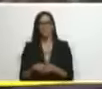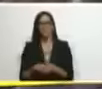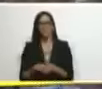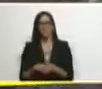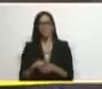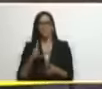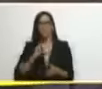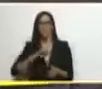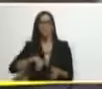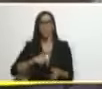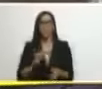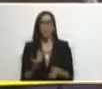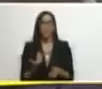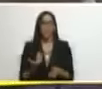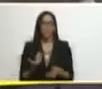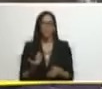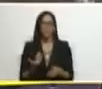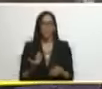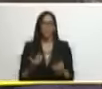No podemos tapar